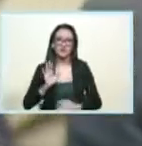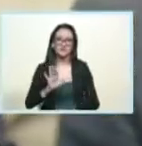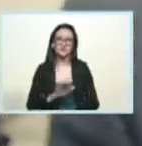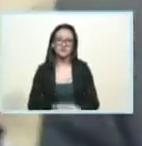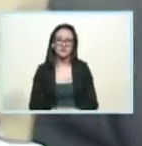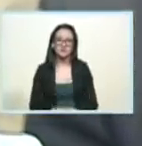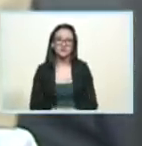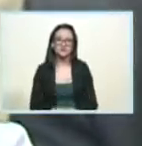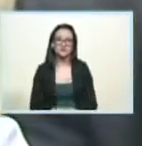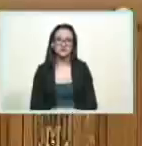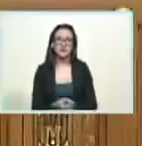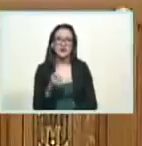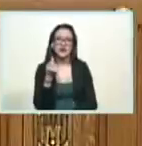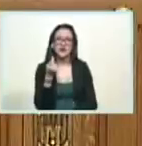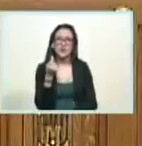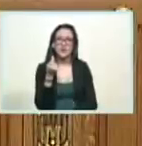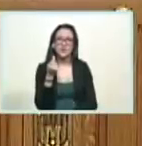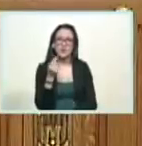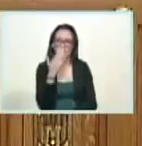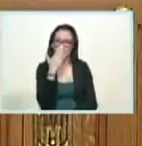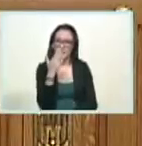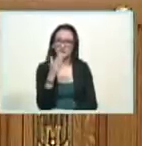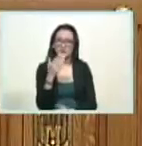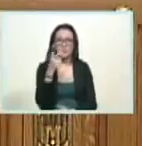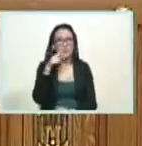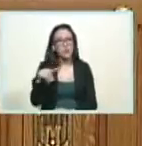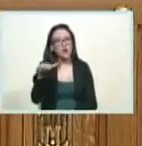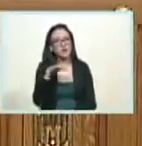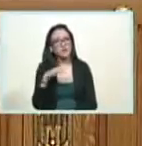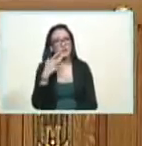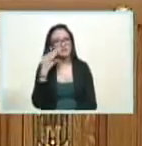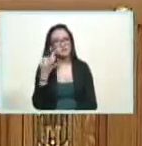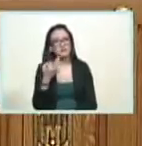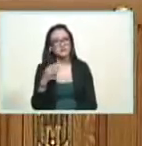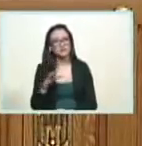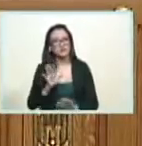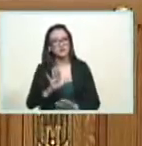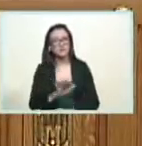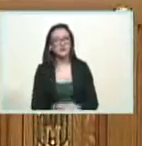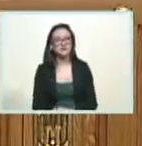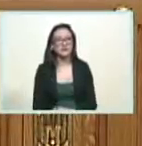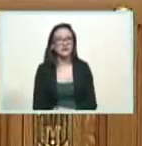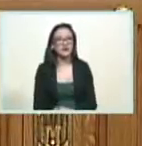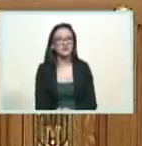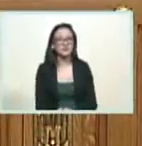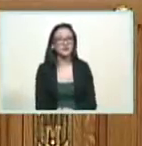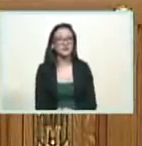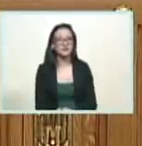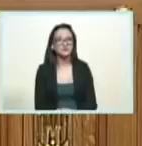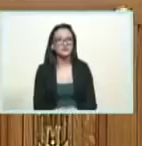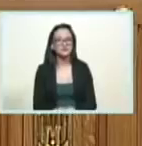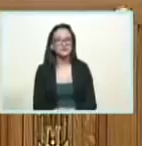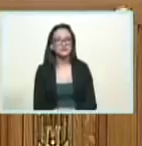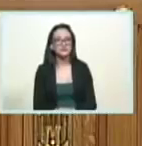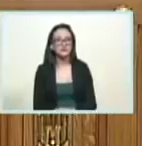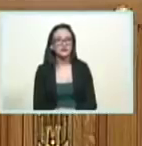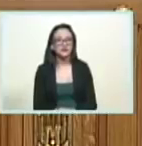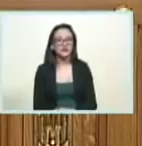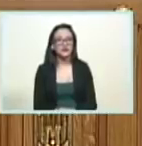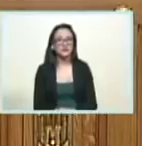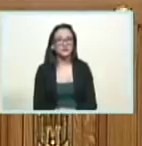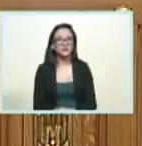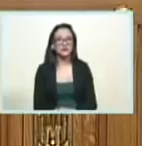No creo que ninguno de nosotros vaya adelante del pueblo, lo creo, así, no. Aquí va adelante ese pueblo hermoso, y no lo